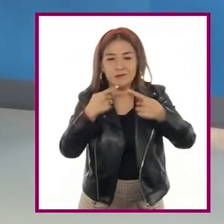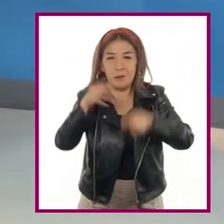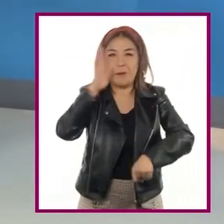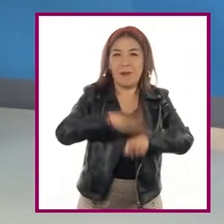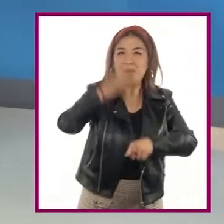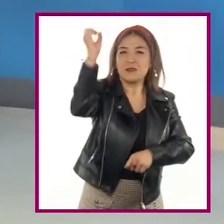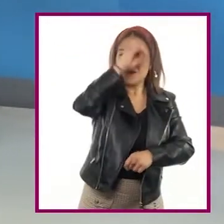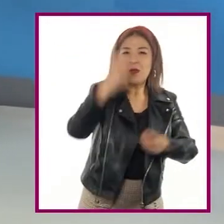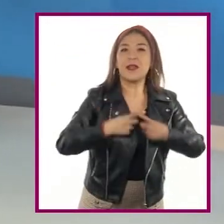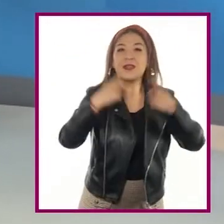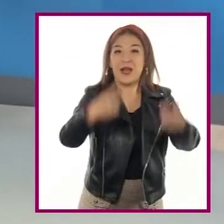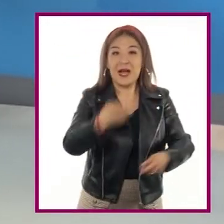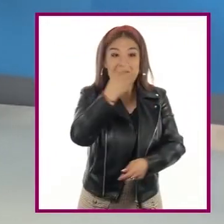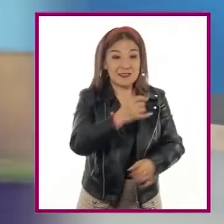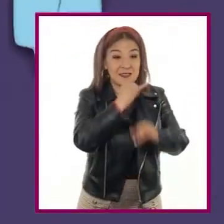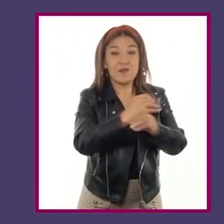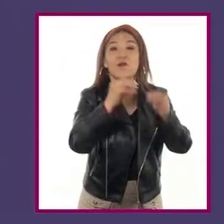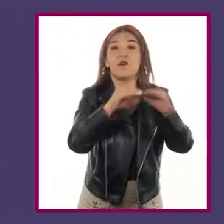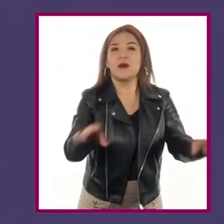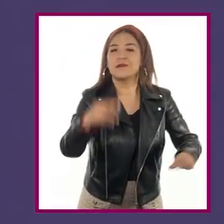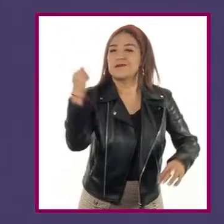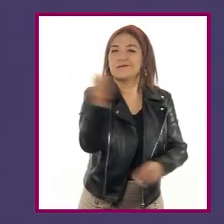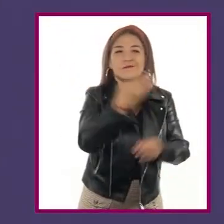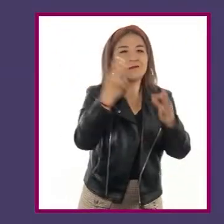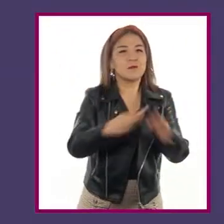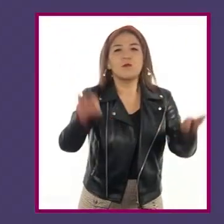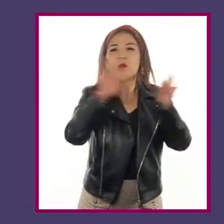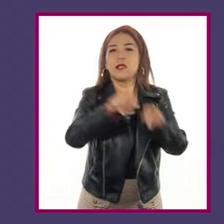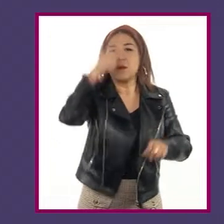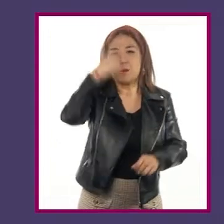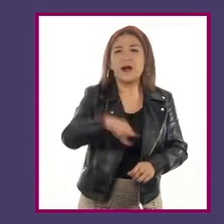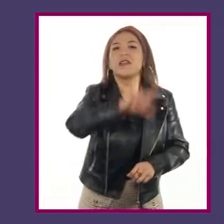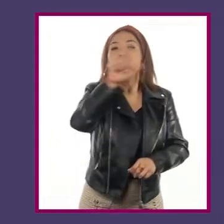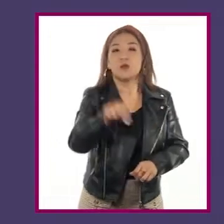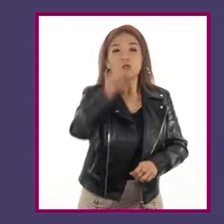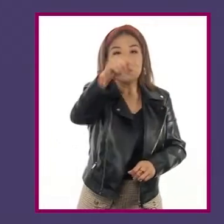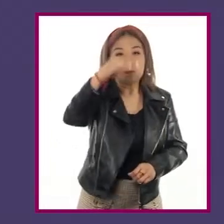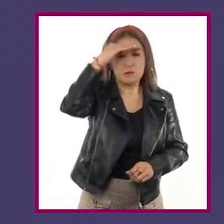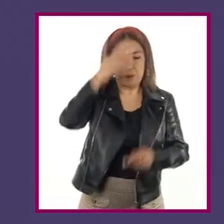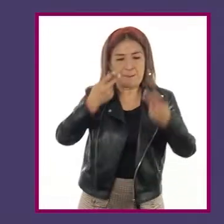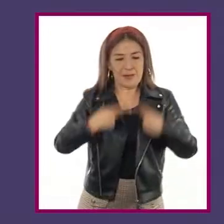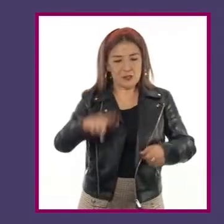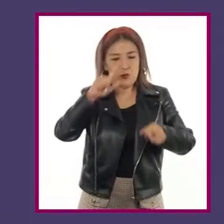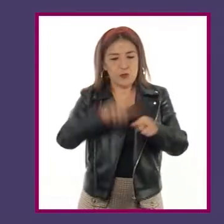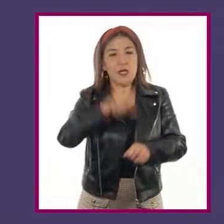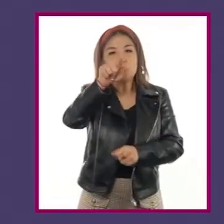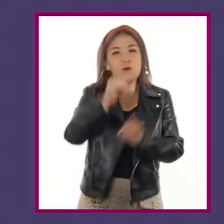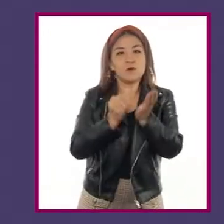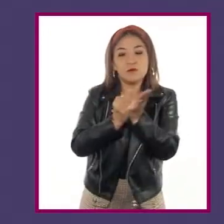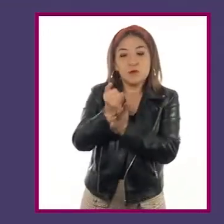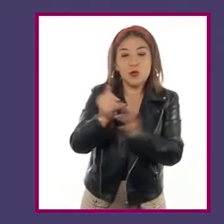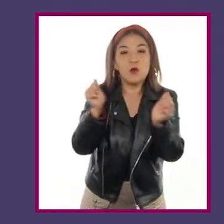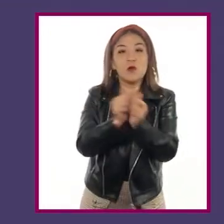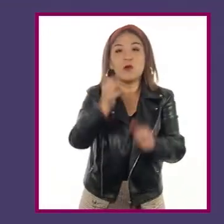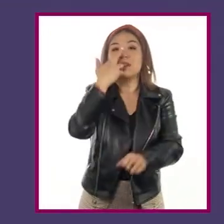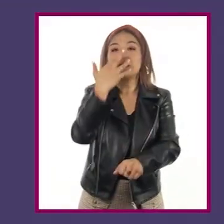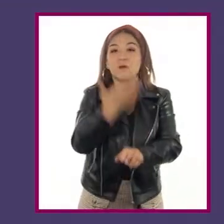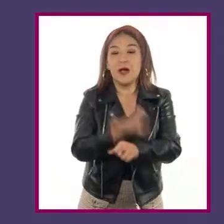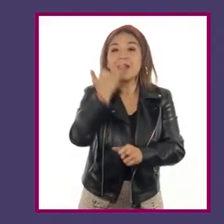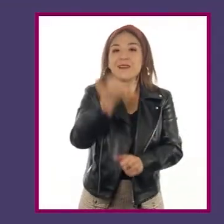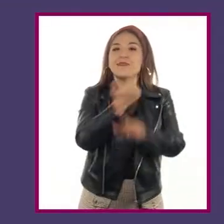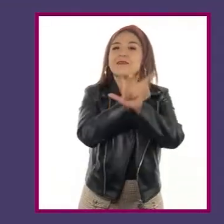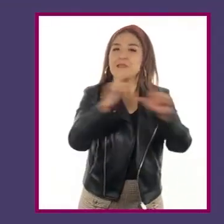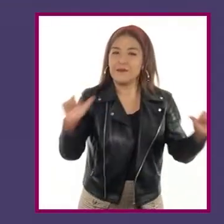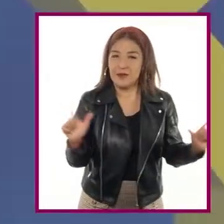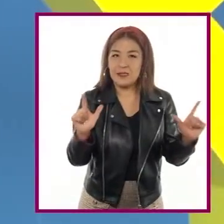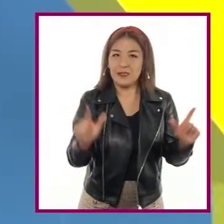se convierte en una herramienta necesaria para la toma de decisiones autónomas con libertad y responsabilidad,